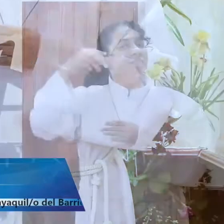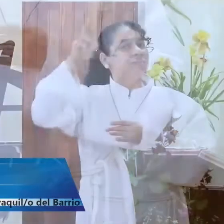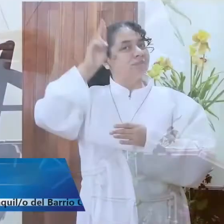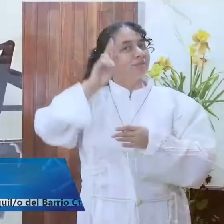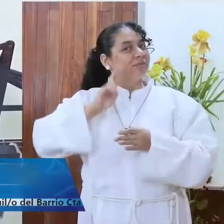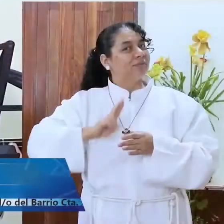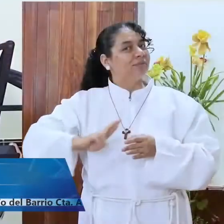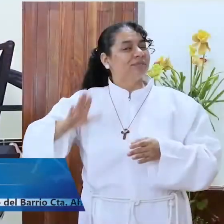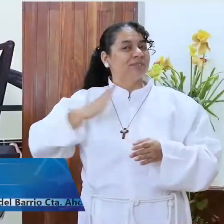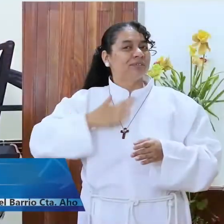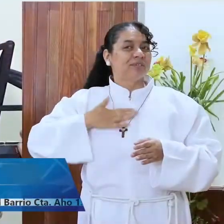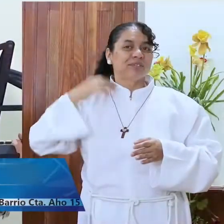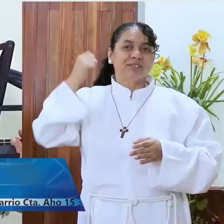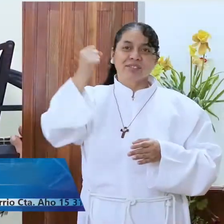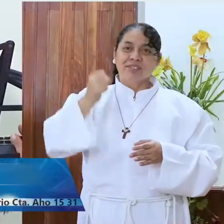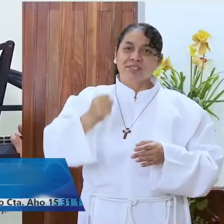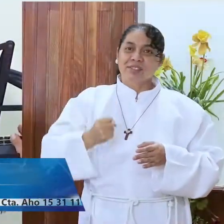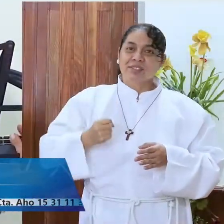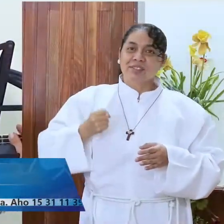señores